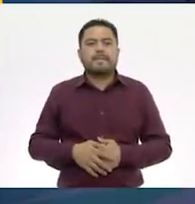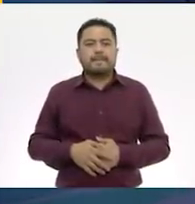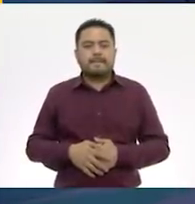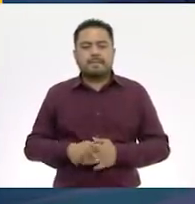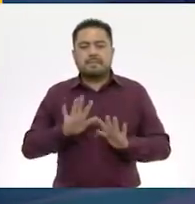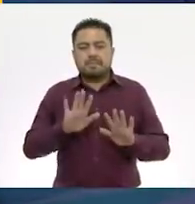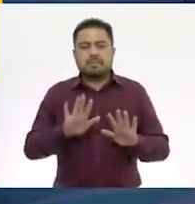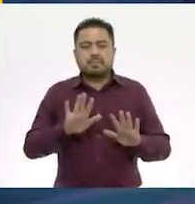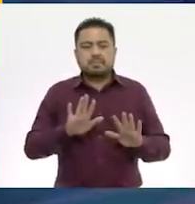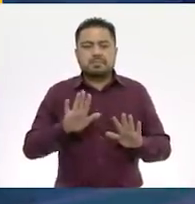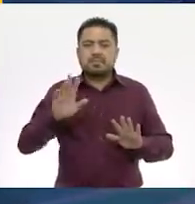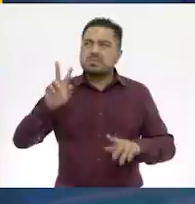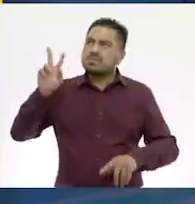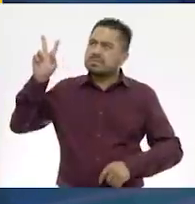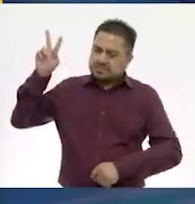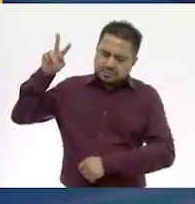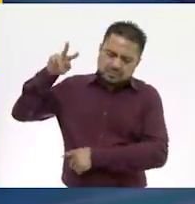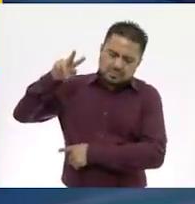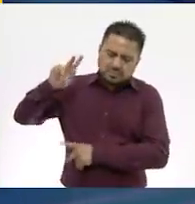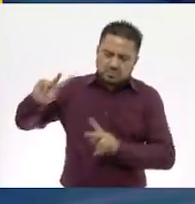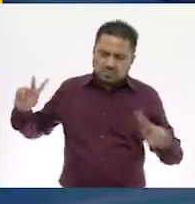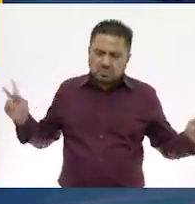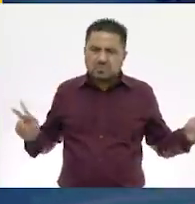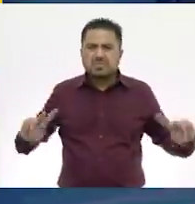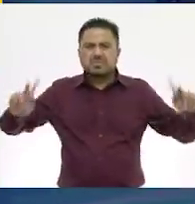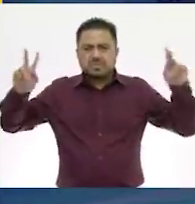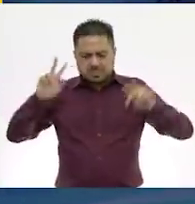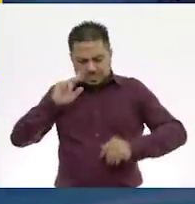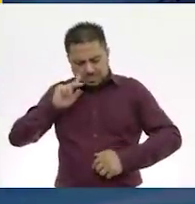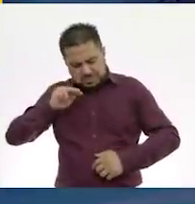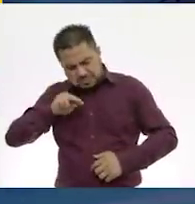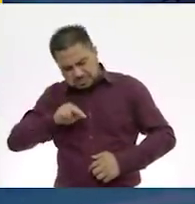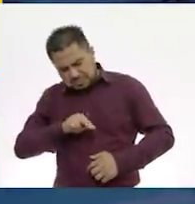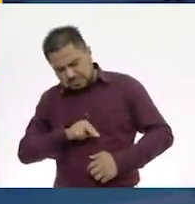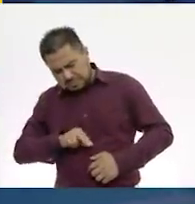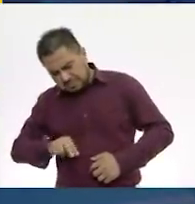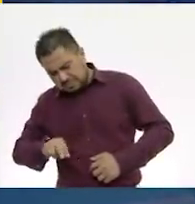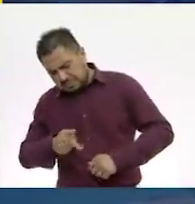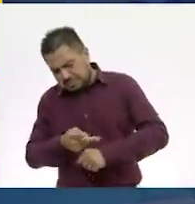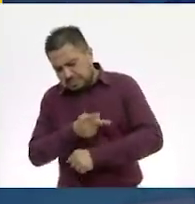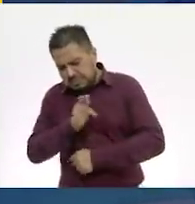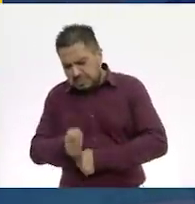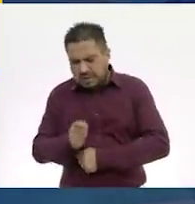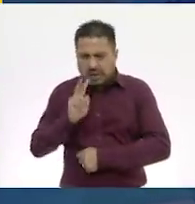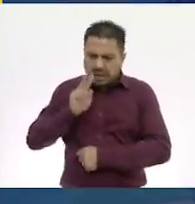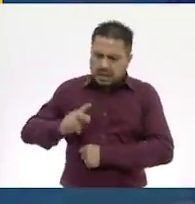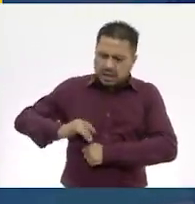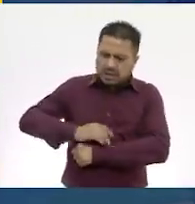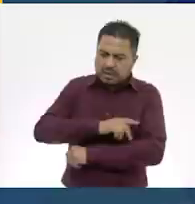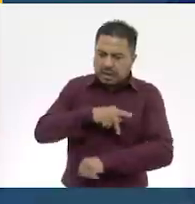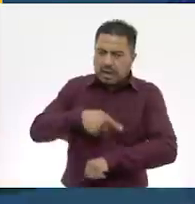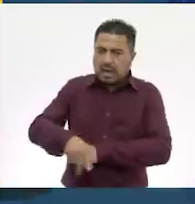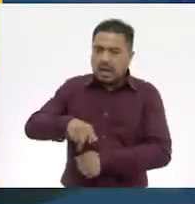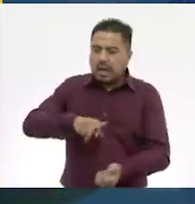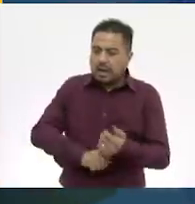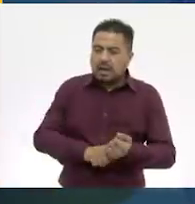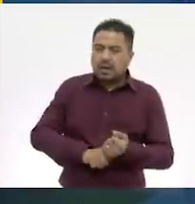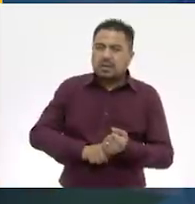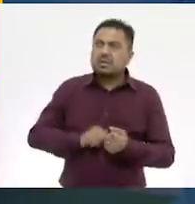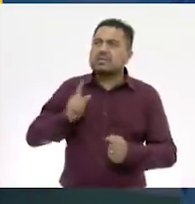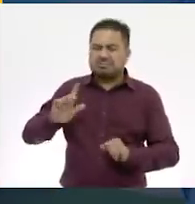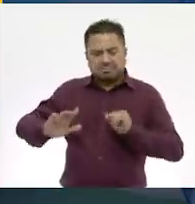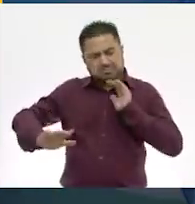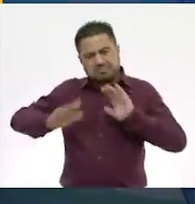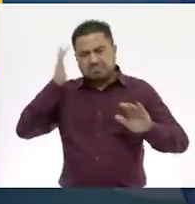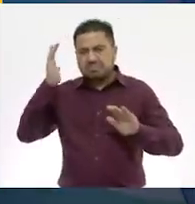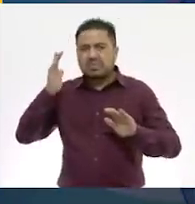En las alturas se encontraba una paloma observando lo que allí ocurría. Al ver a la pobre hormiguita en peligro, buscó velozmente